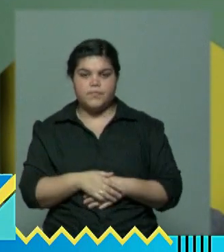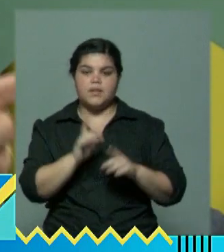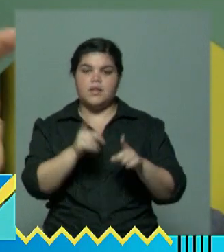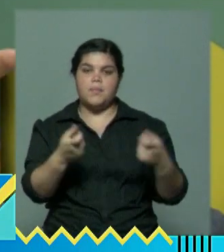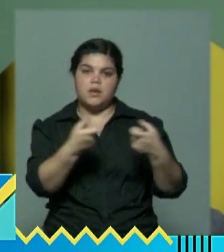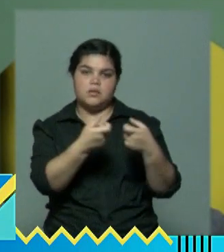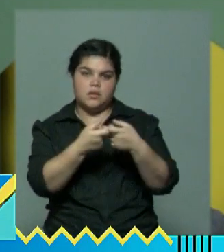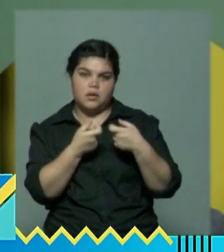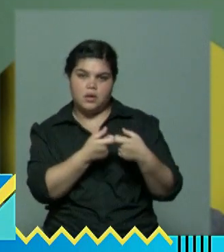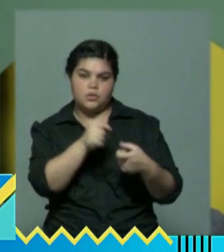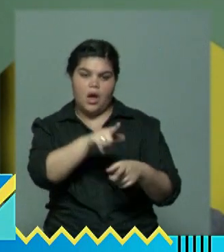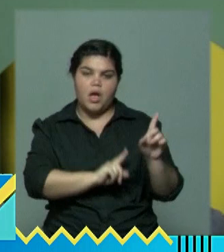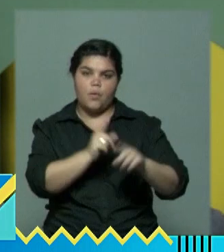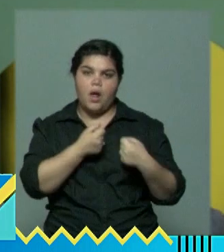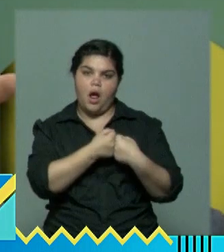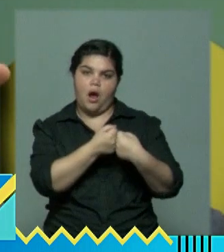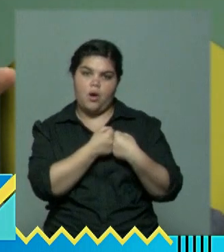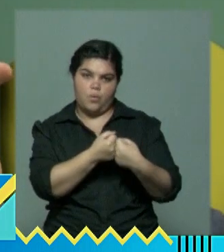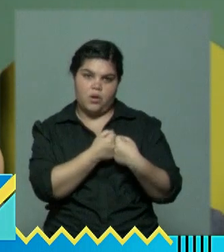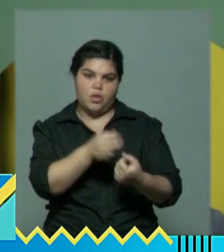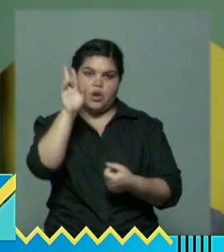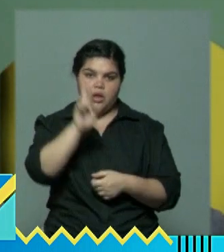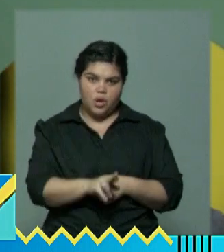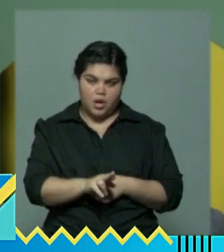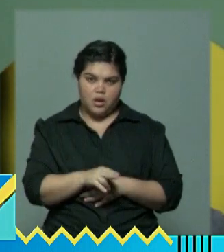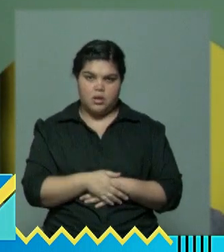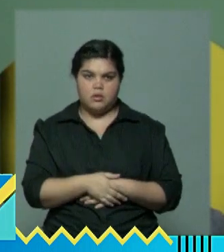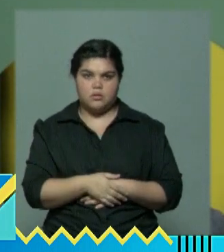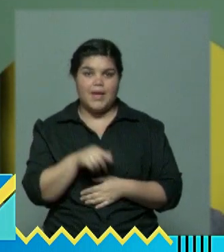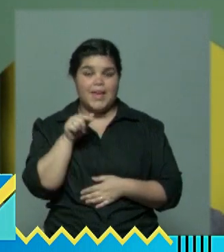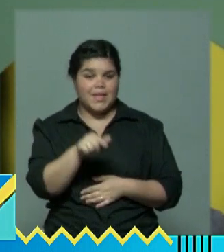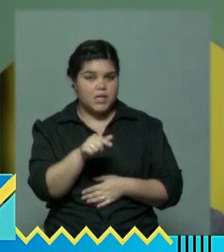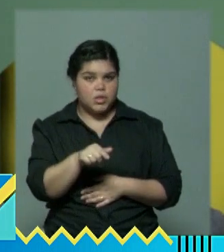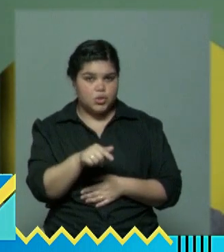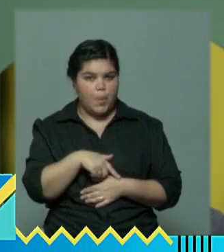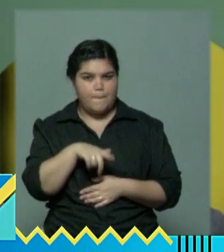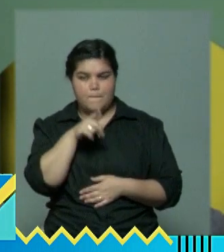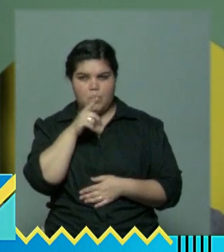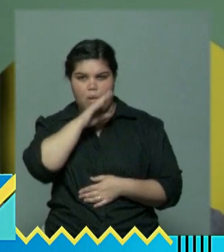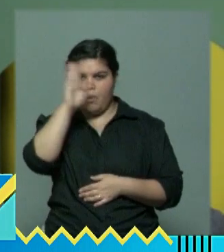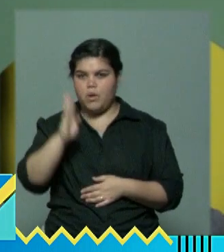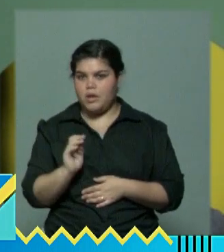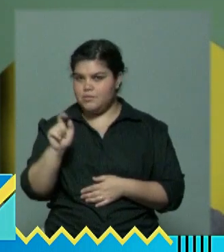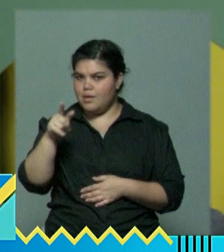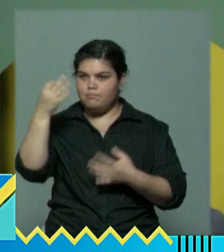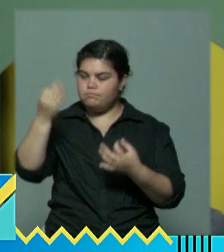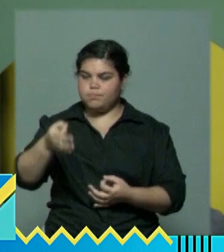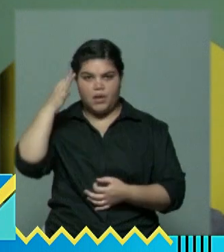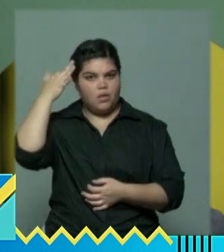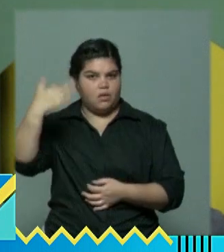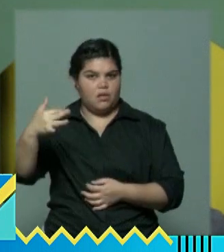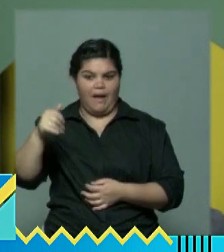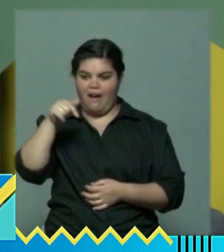era la posibilidad de hacer acuerdos regionales, que eso sí me parece que en Brasil fue inteligente y acá no lo hemos podido